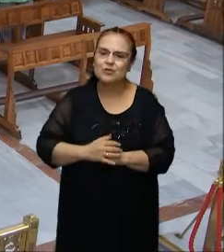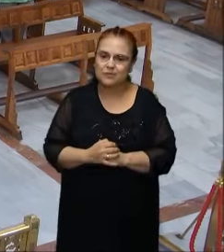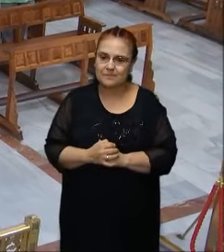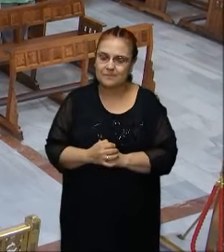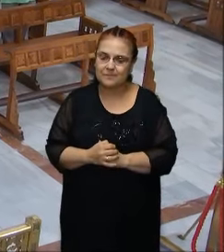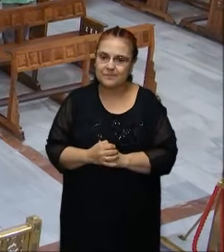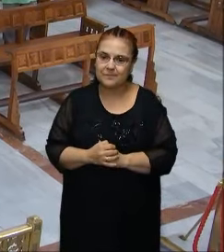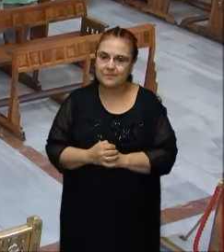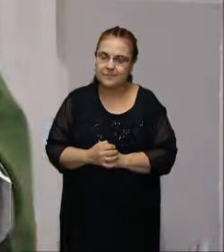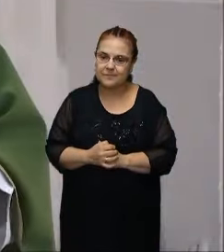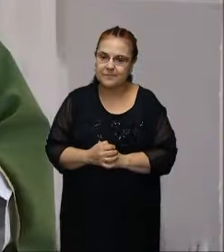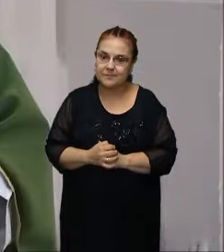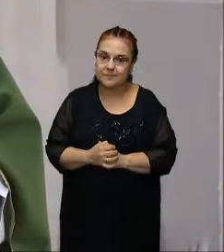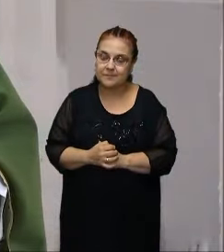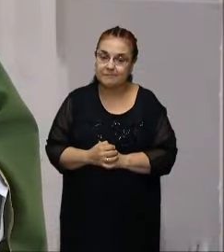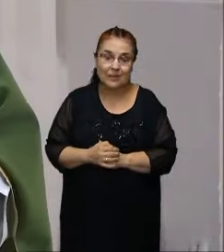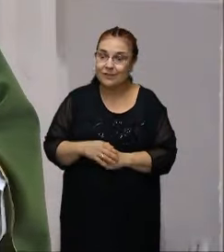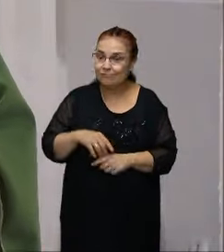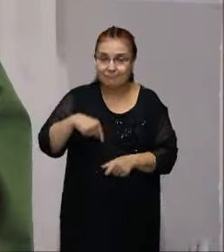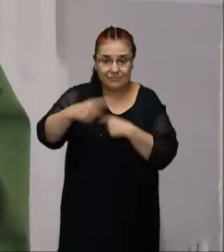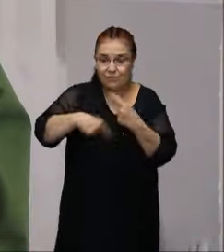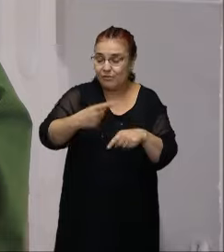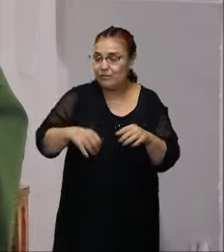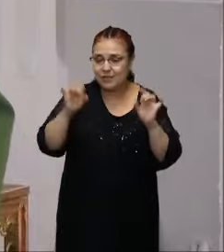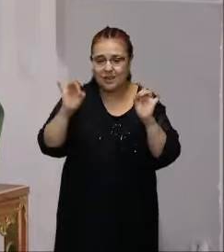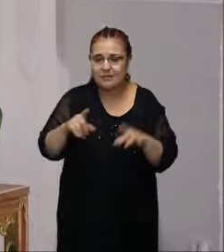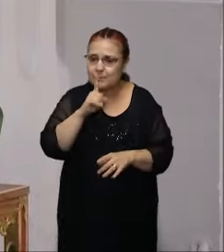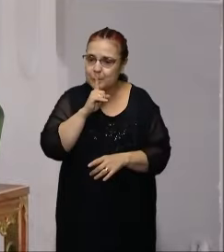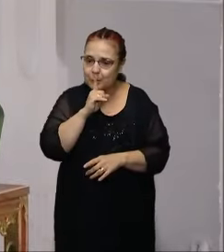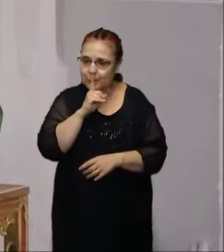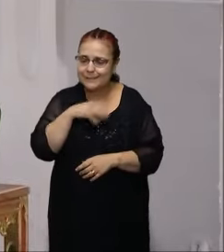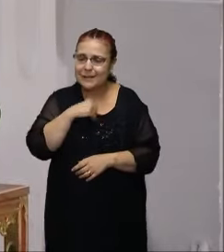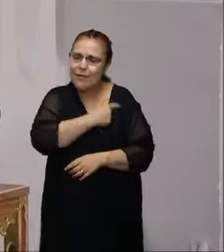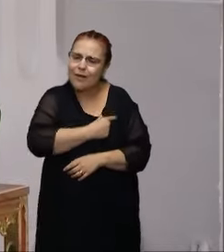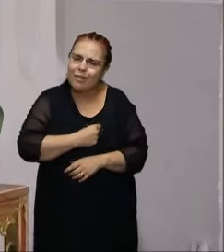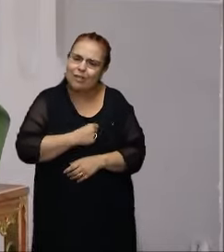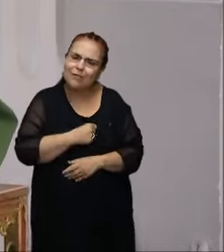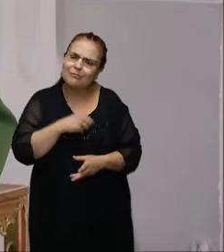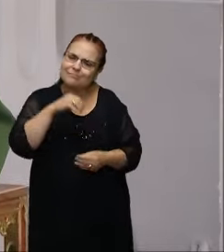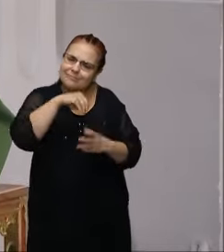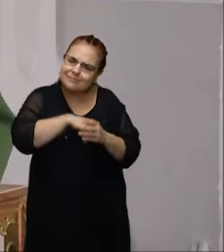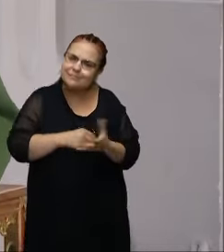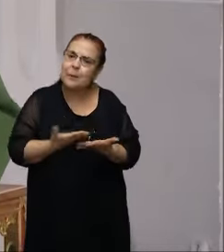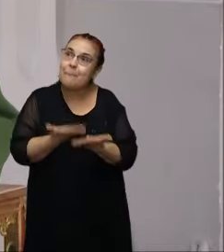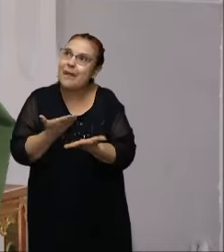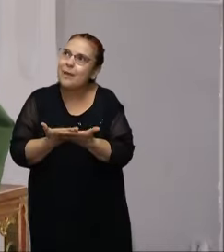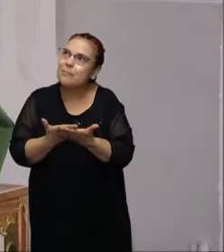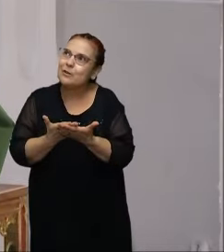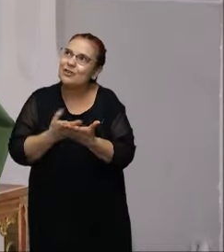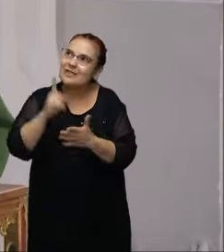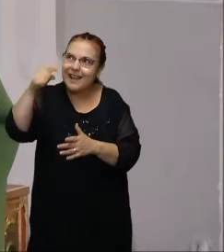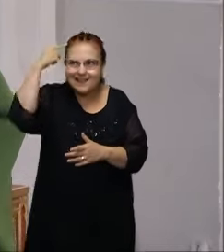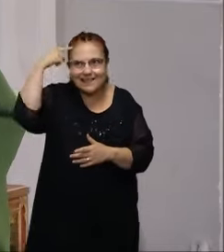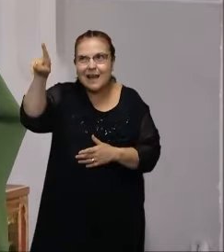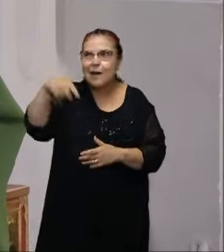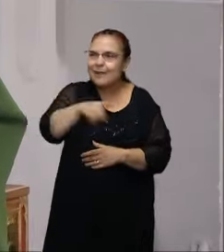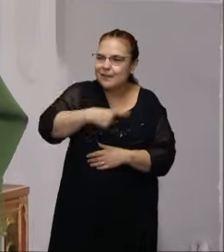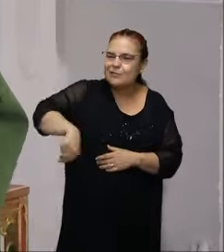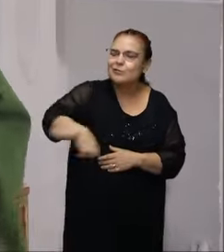óyenos. Y como cada día en silencio desde el interior del corazón pedimos a Dios aquello que Él conoce, pero nosotros se lo